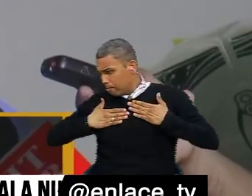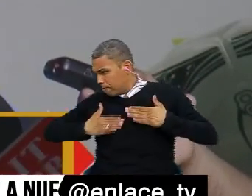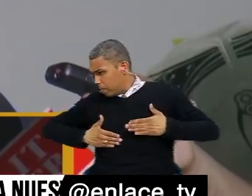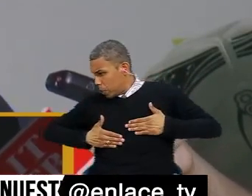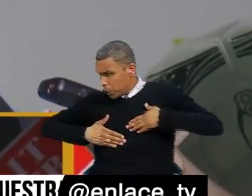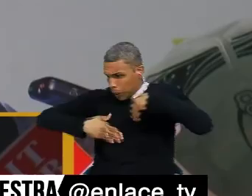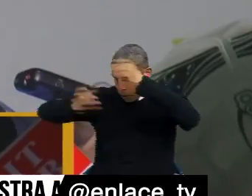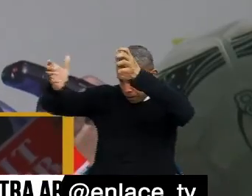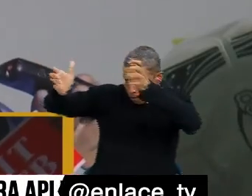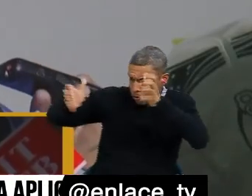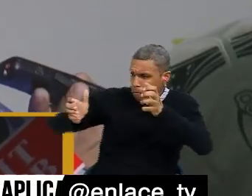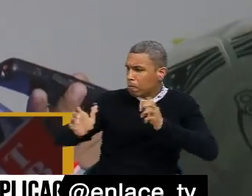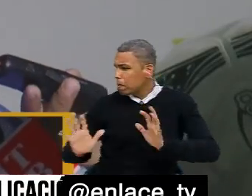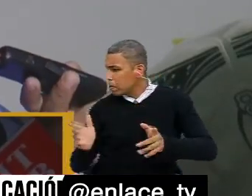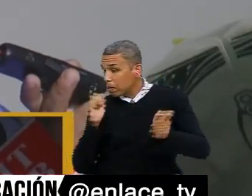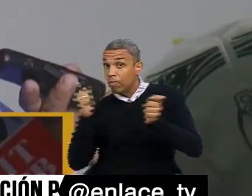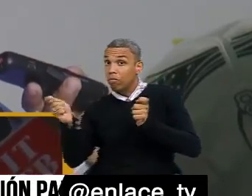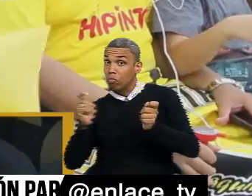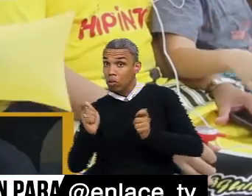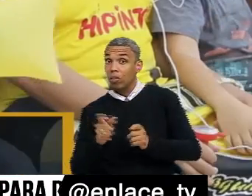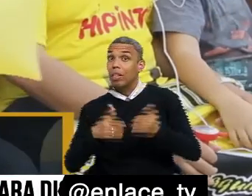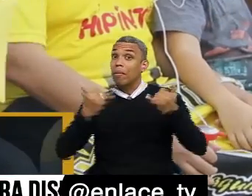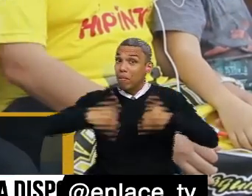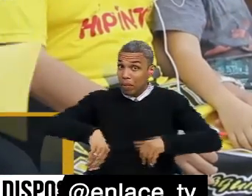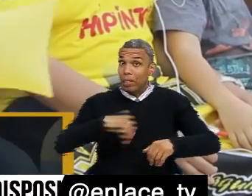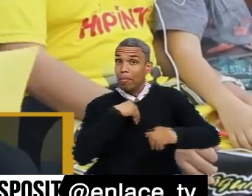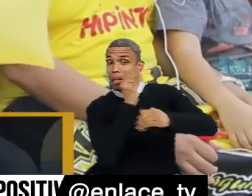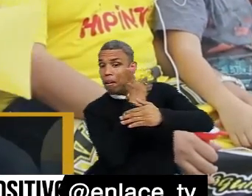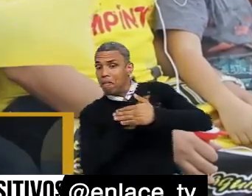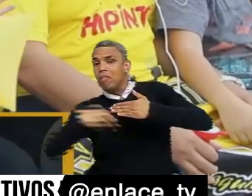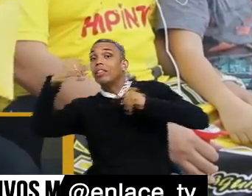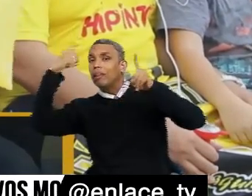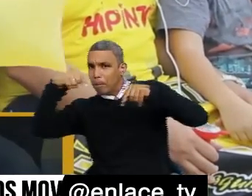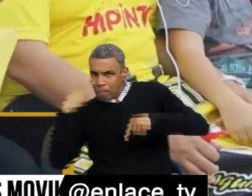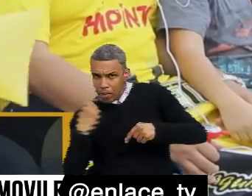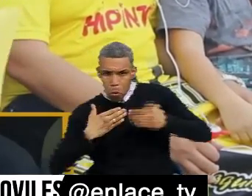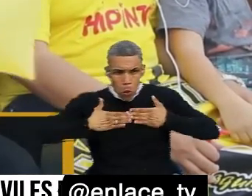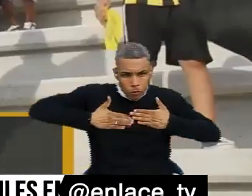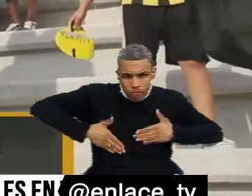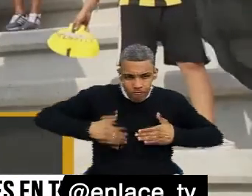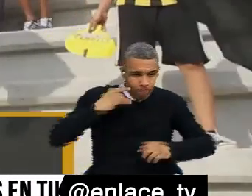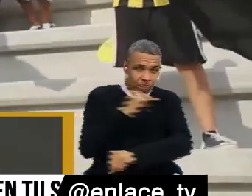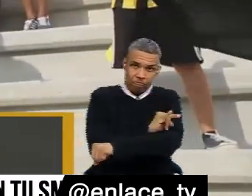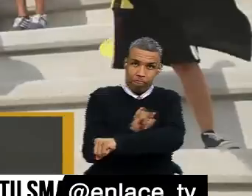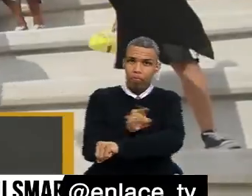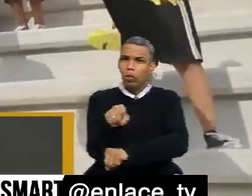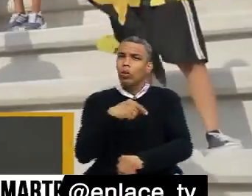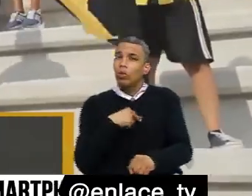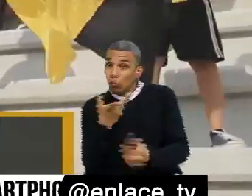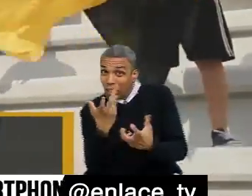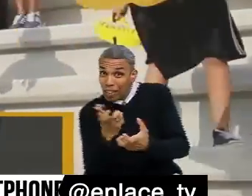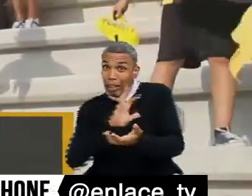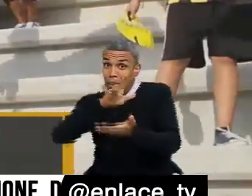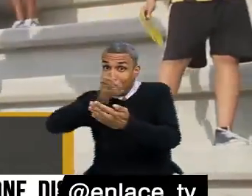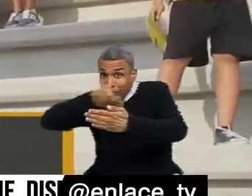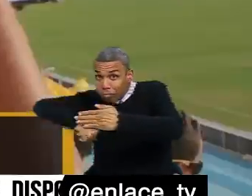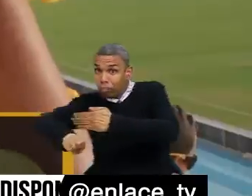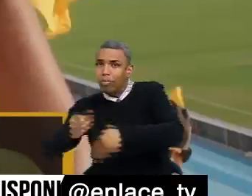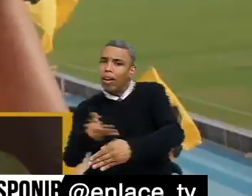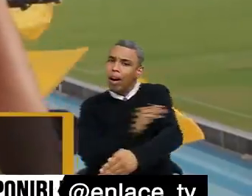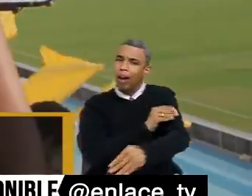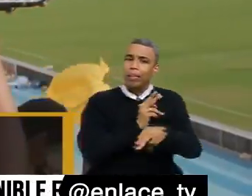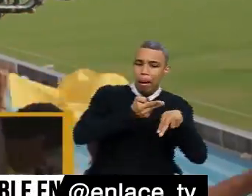astas. Esto va a ser muy controlado por la Policía Nacional. La organización del evento recomienda comprar las boletas con anticipación. No se permitirá la entrada